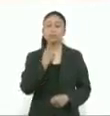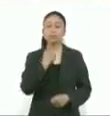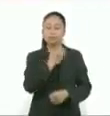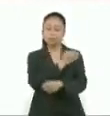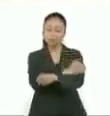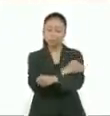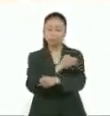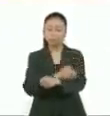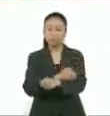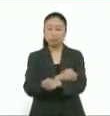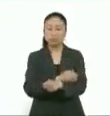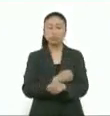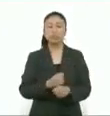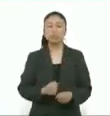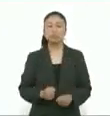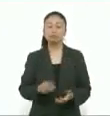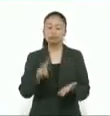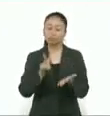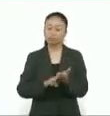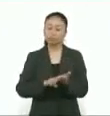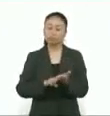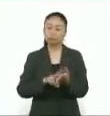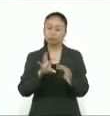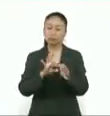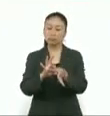y lo acompañamos con valor